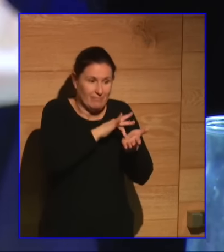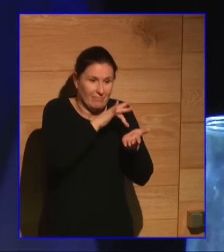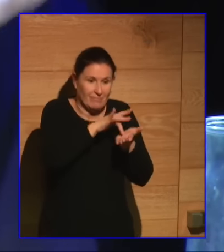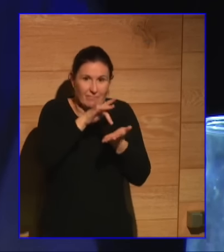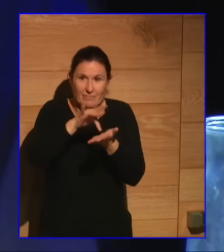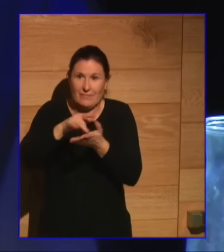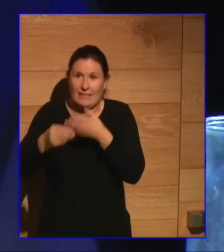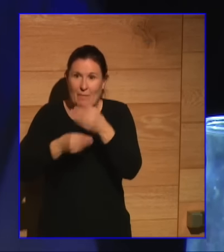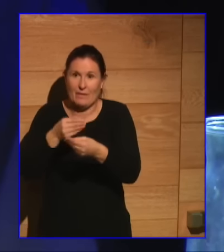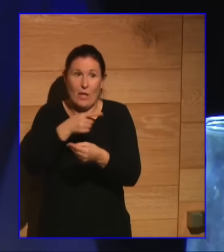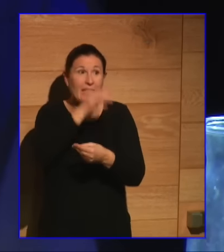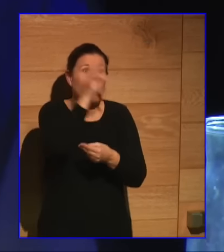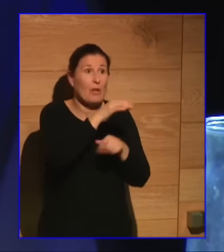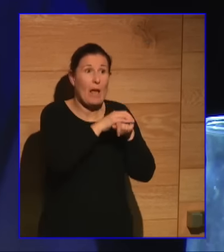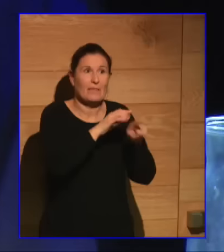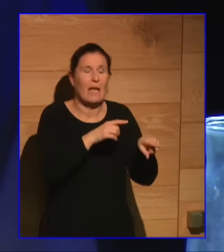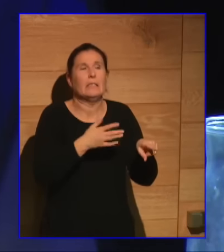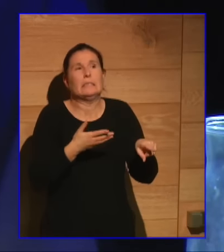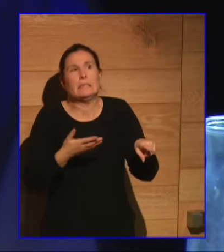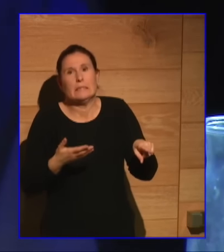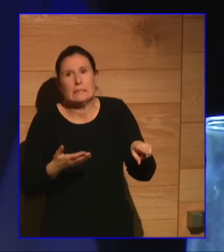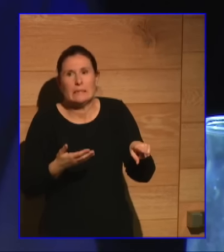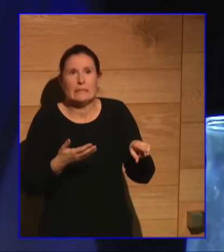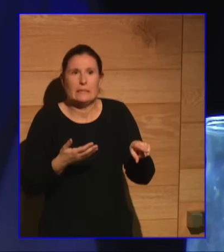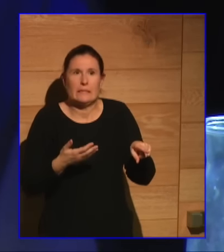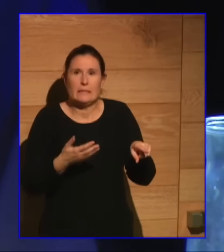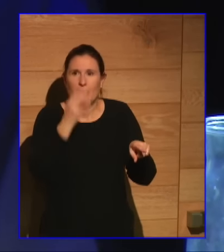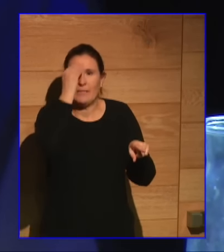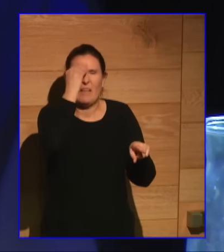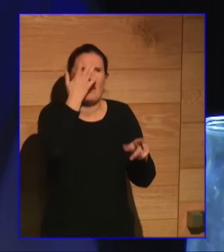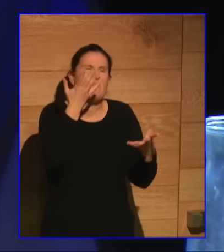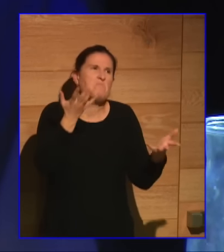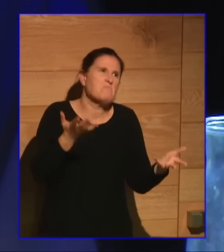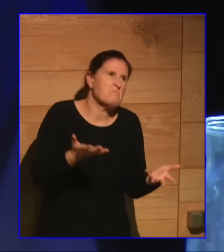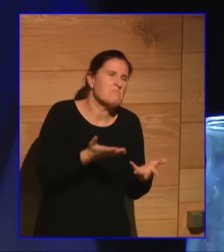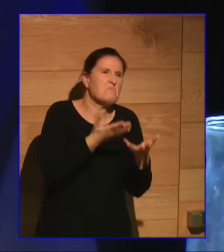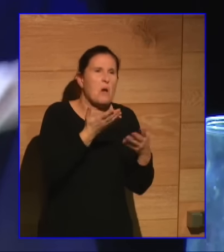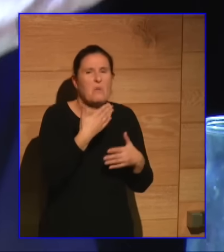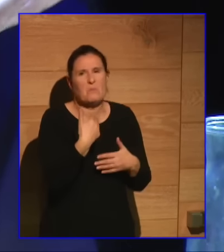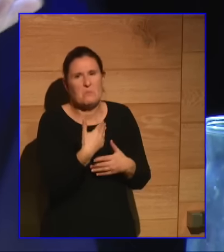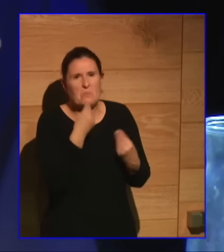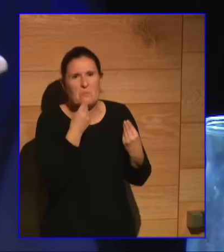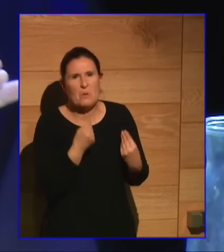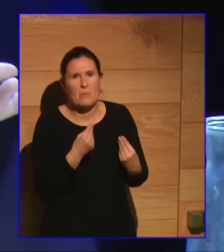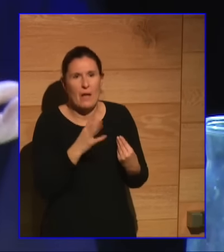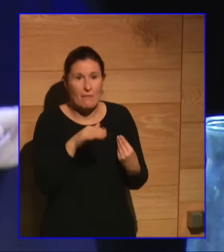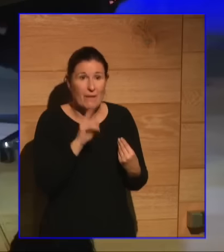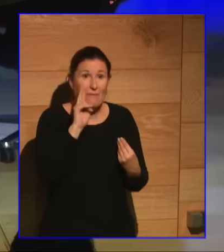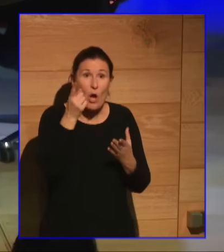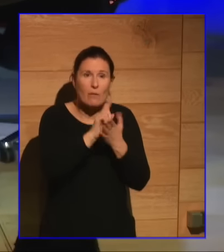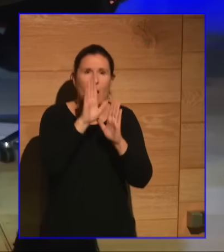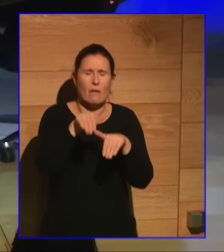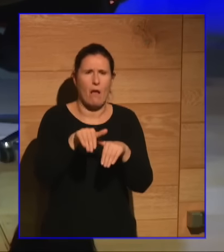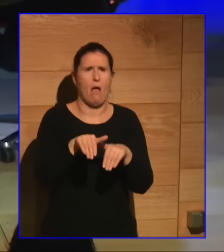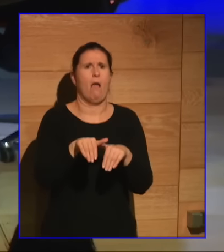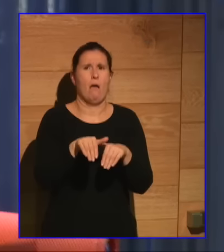haciendo. Esta es de las de... ¡Jo! Para lo bajo que la tenía realmente, es que la tiene, ha hecho, tiene cosas maravillosas. Es